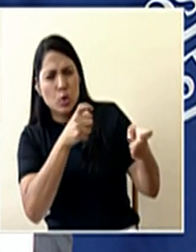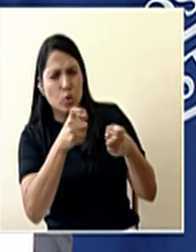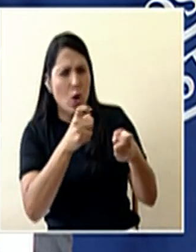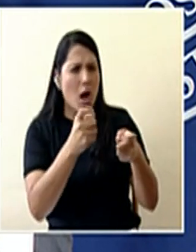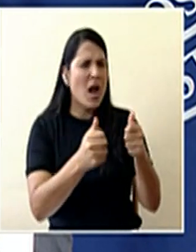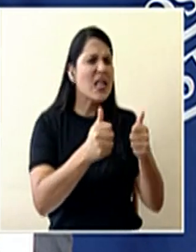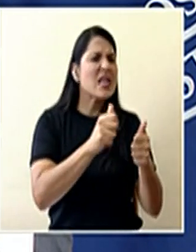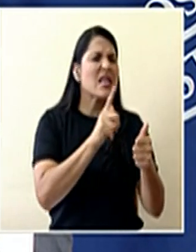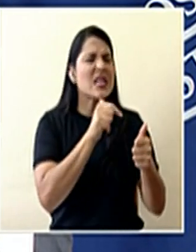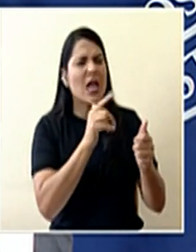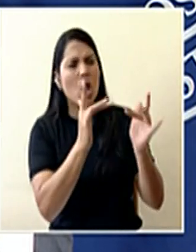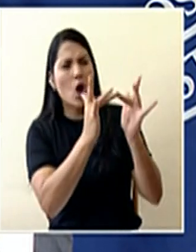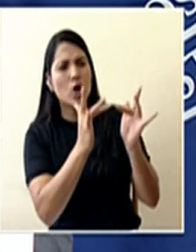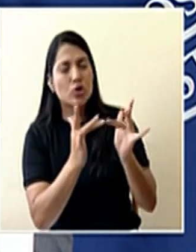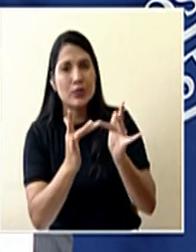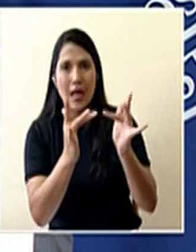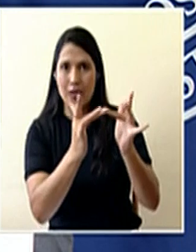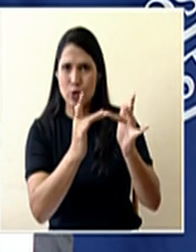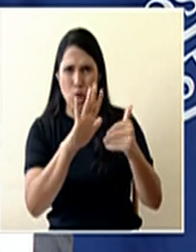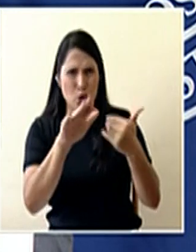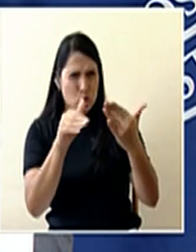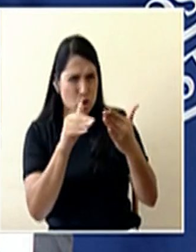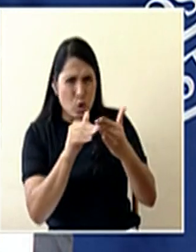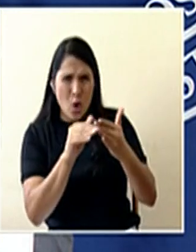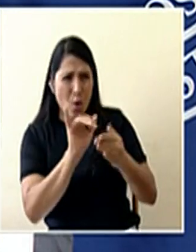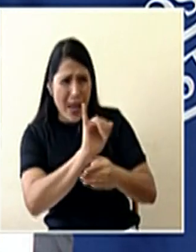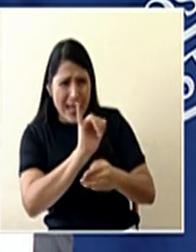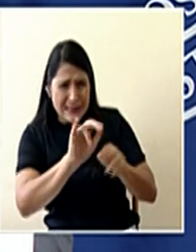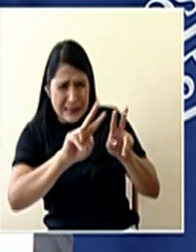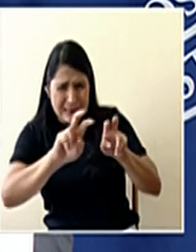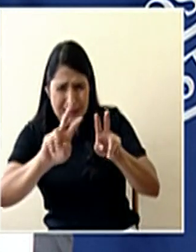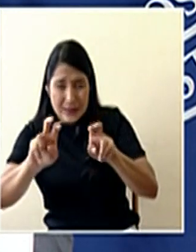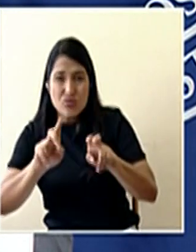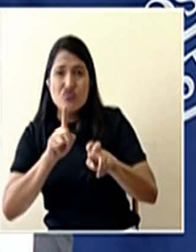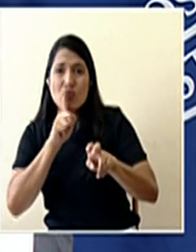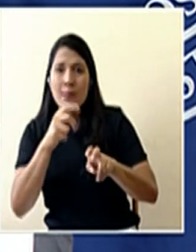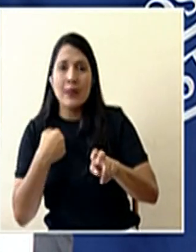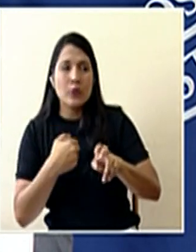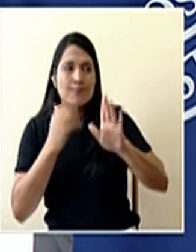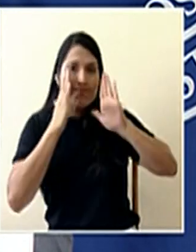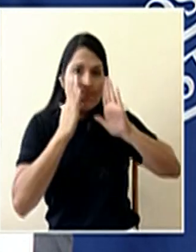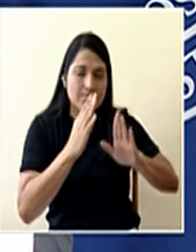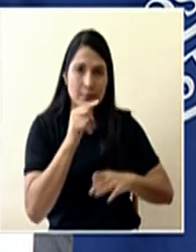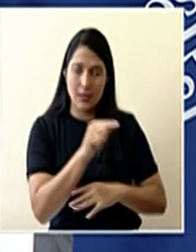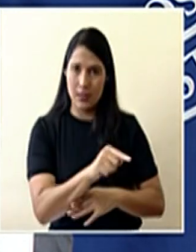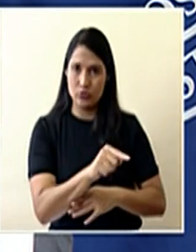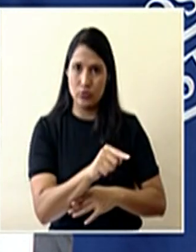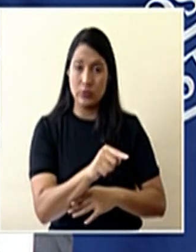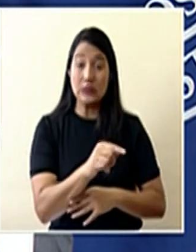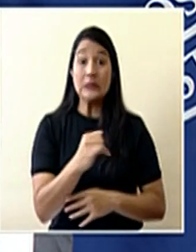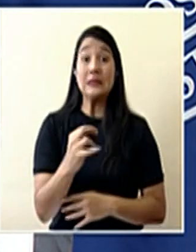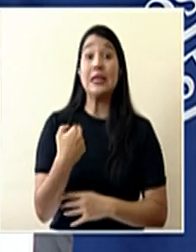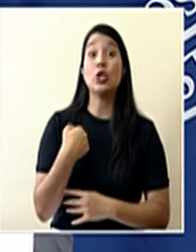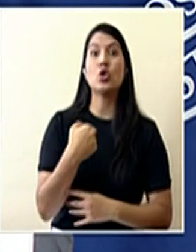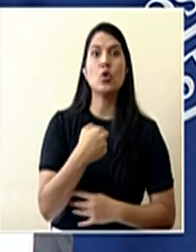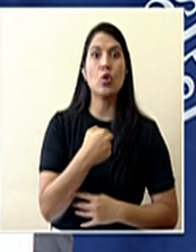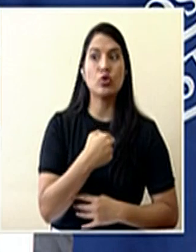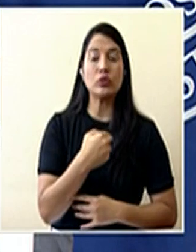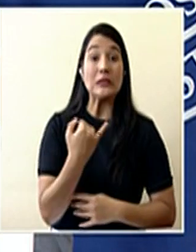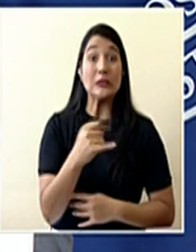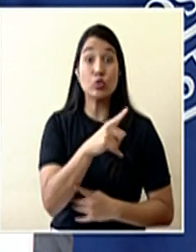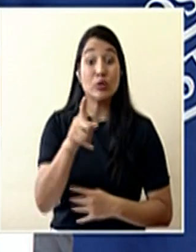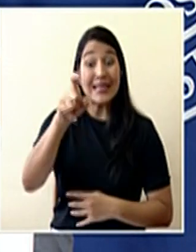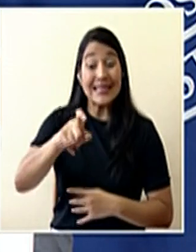nuevos casos que van surgiendo, que en realidad eso nos tiene sumamente abocados a esa tarea. El hecho de hacer un desglose mucho más